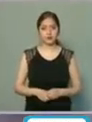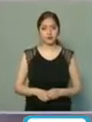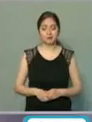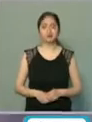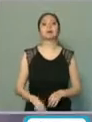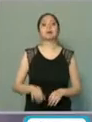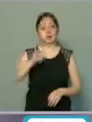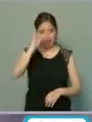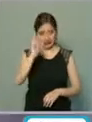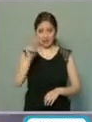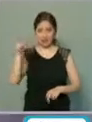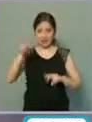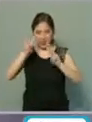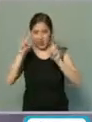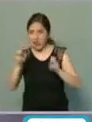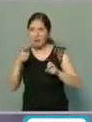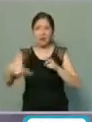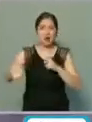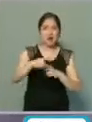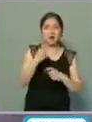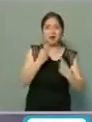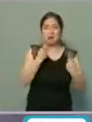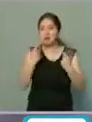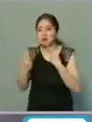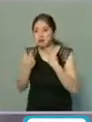ya esta discusión está a debate y que estas,